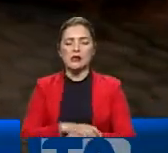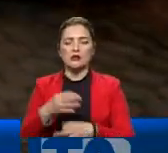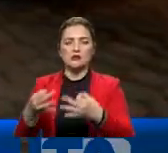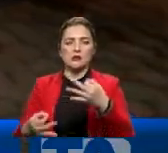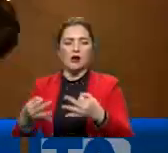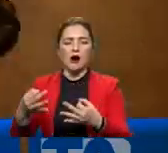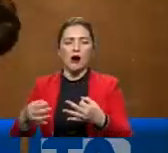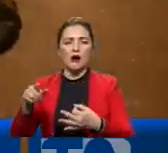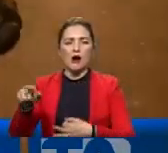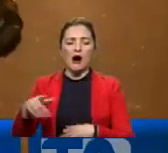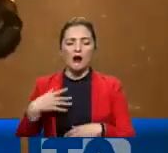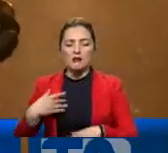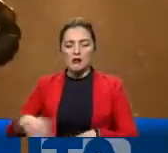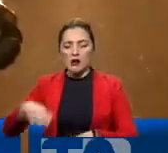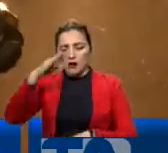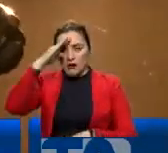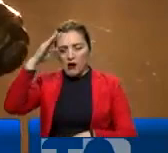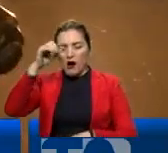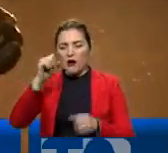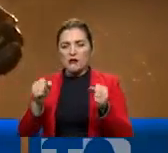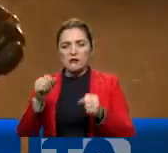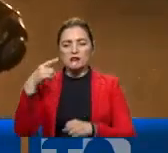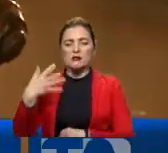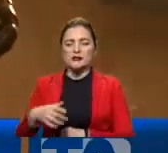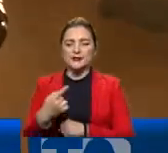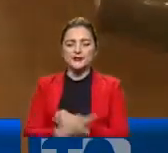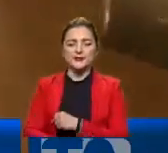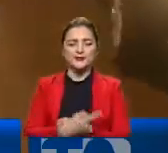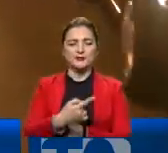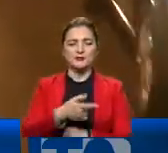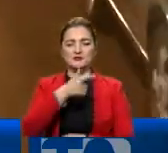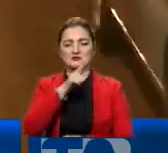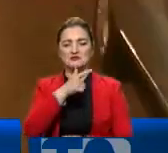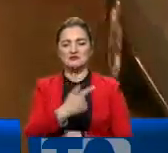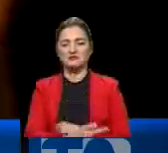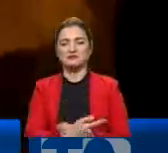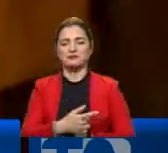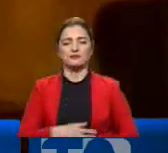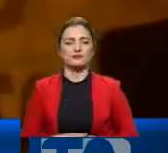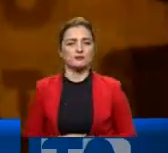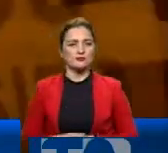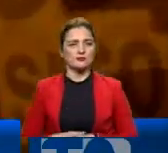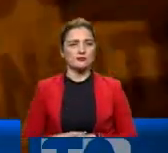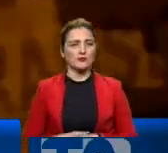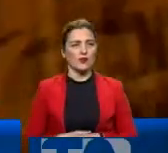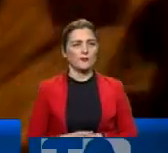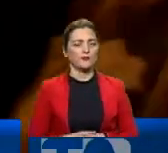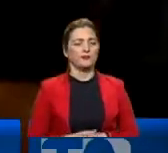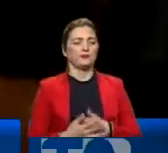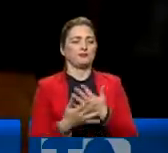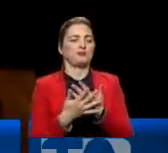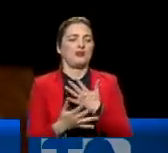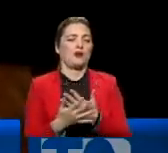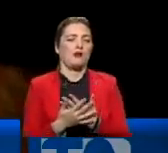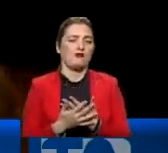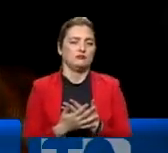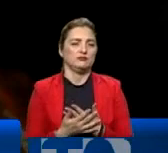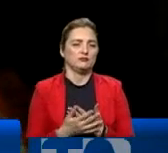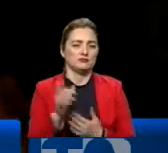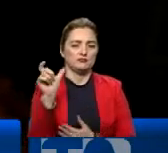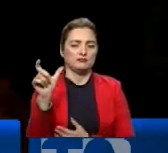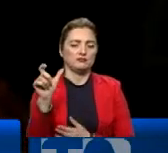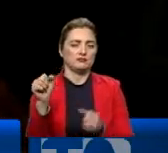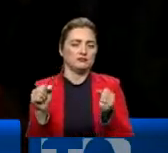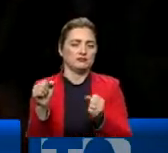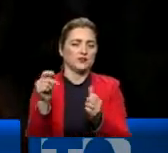de tránsito. Ellos podrían pagar sanciones por conducir en estado de embriaguez, como prisión, puntos menos en la